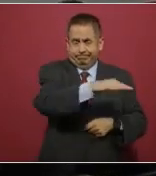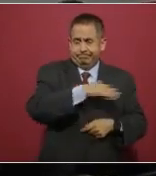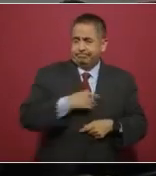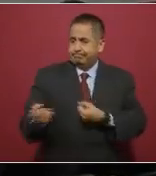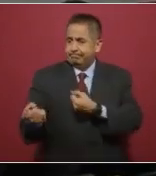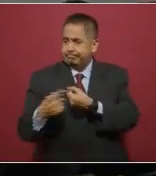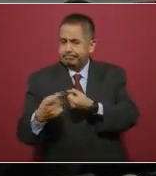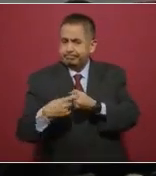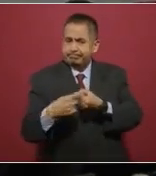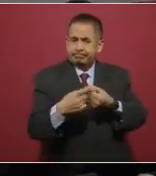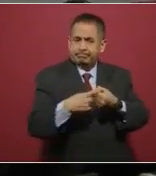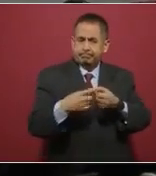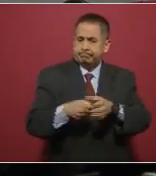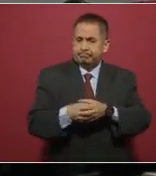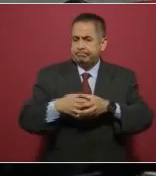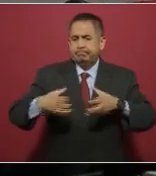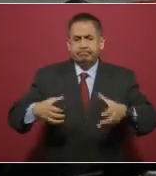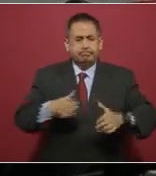ha